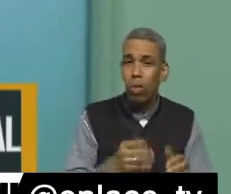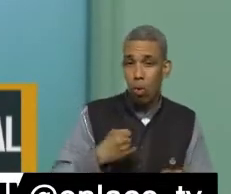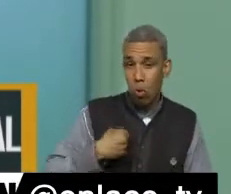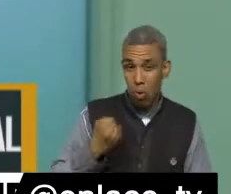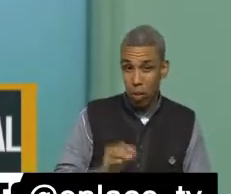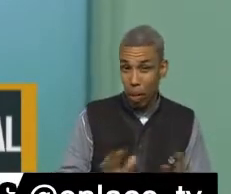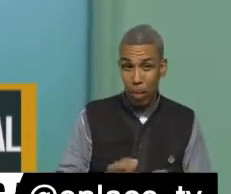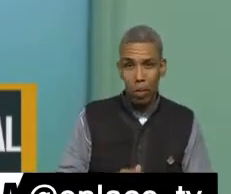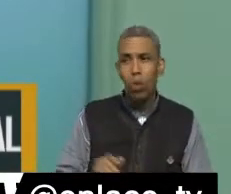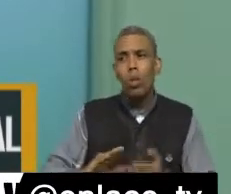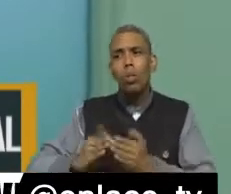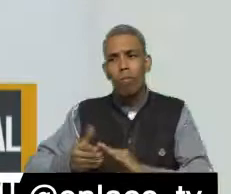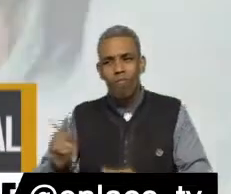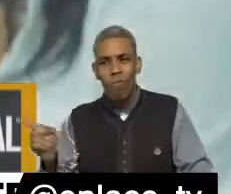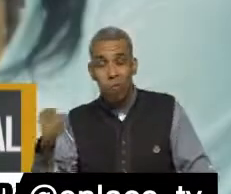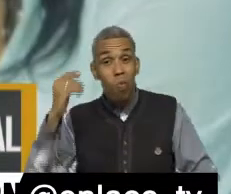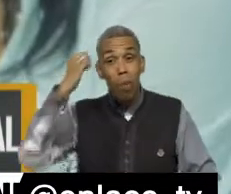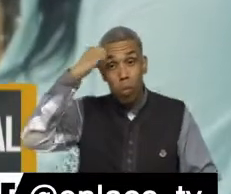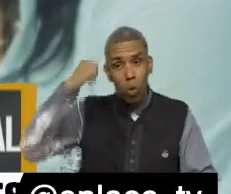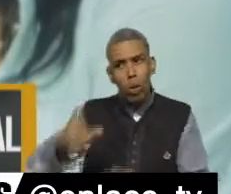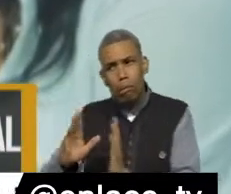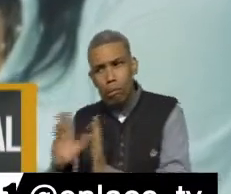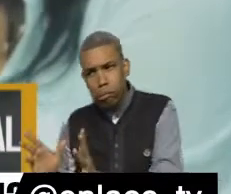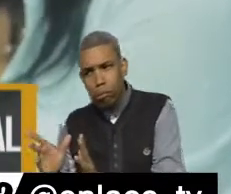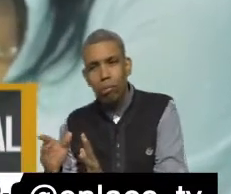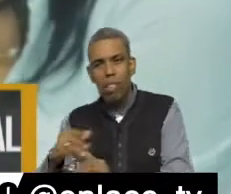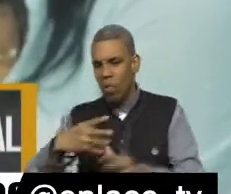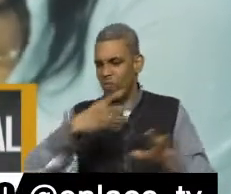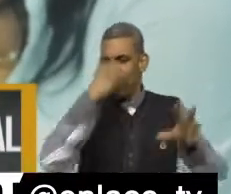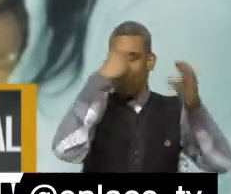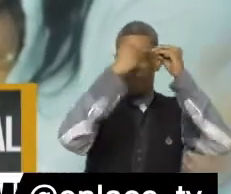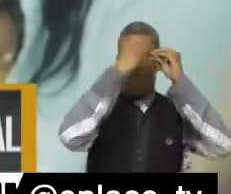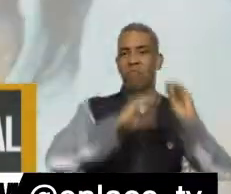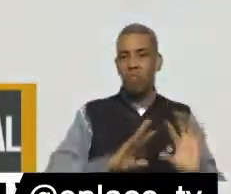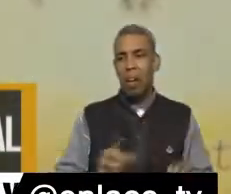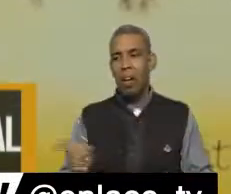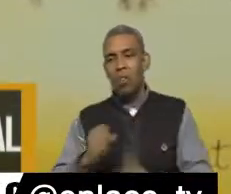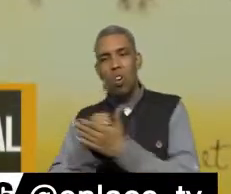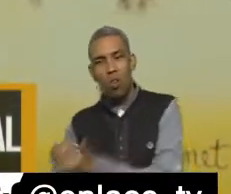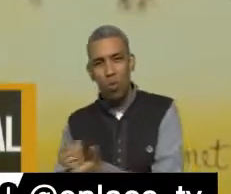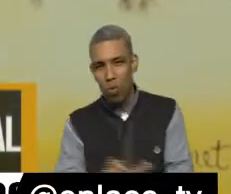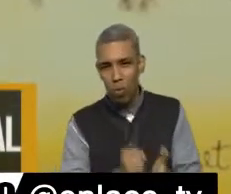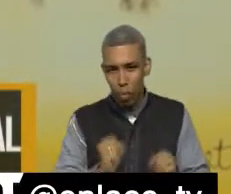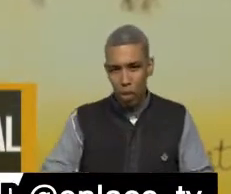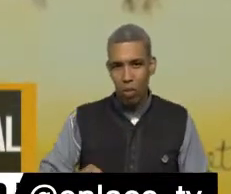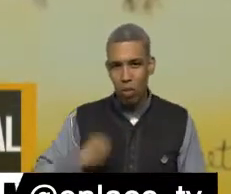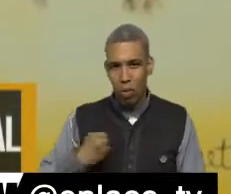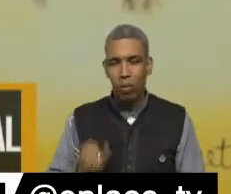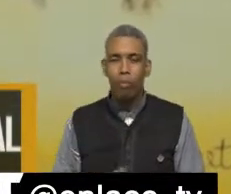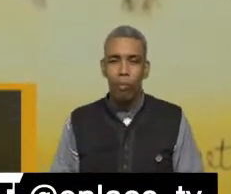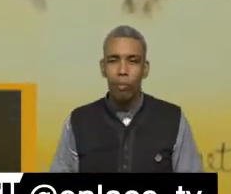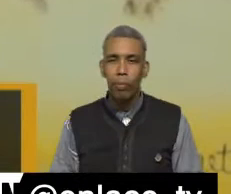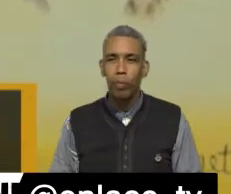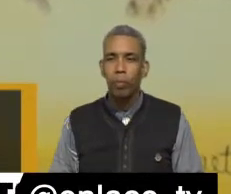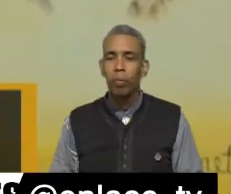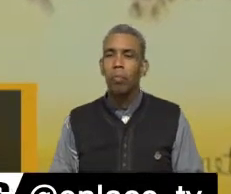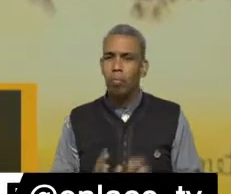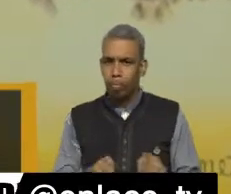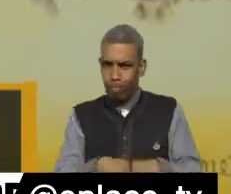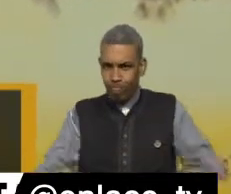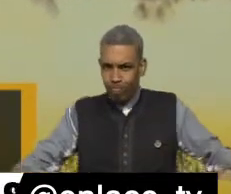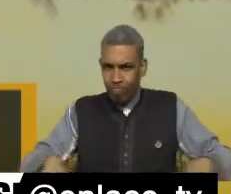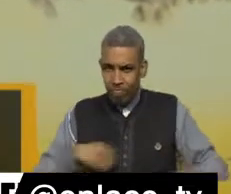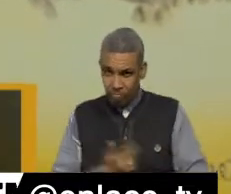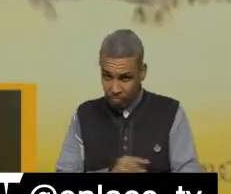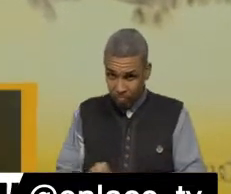flagelo y intervenir rápidamente. La Personería Municipal de Barranca Bermeja, a través de las iniciativas que viene desarrollando nuestra ciudad y el